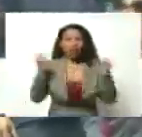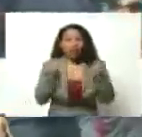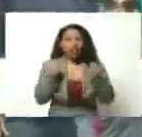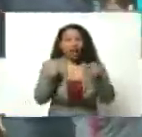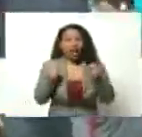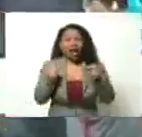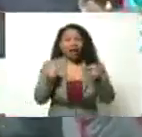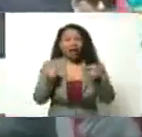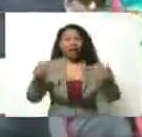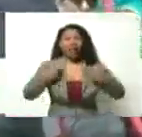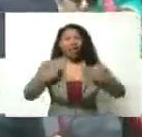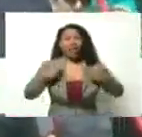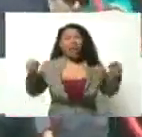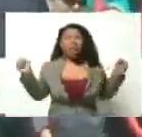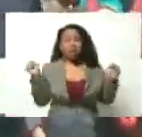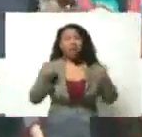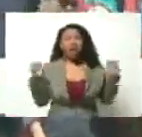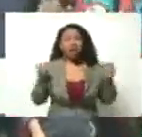vivo Mérida